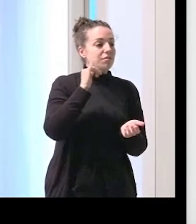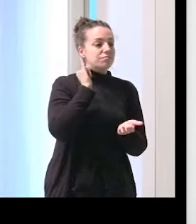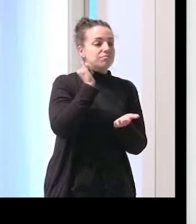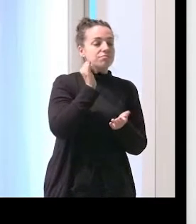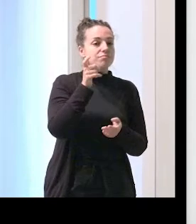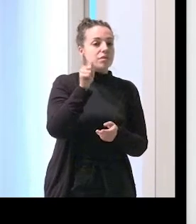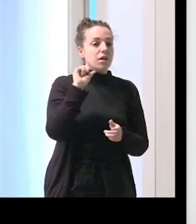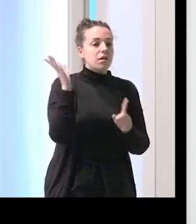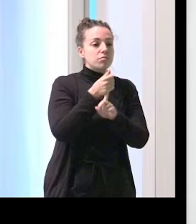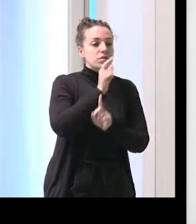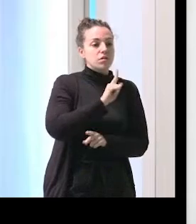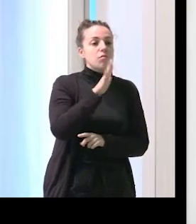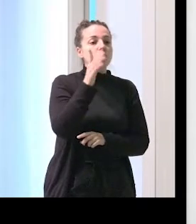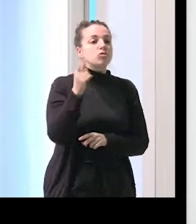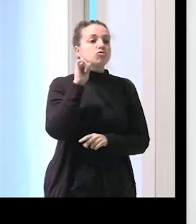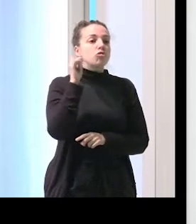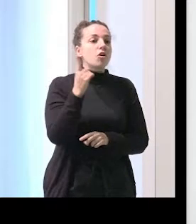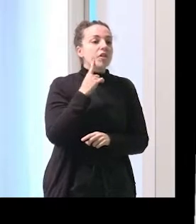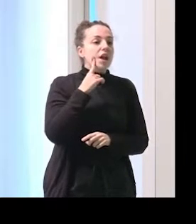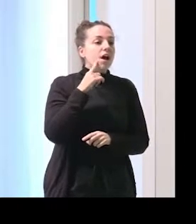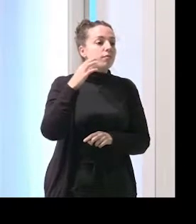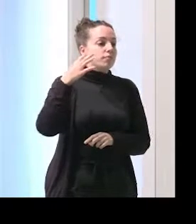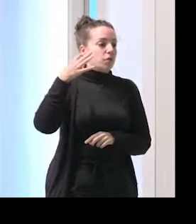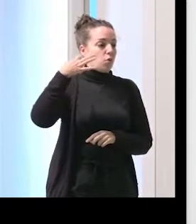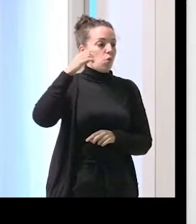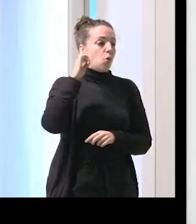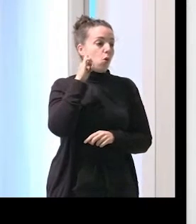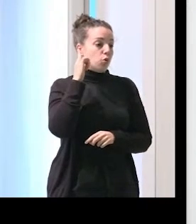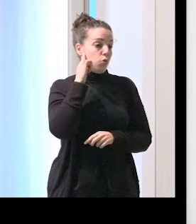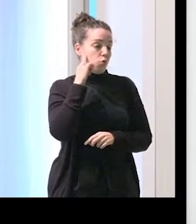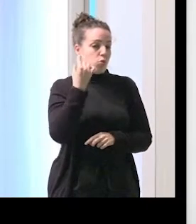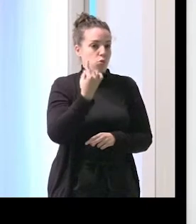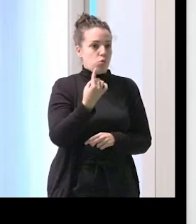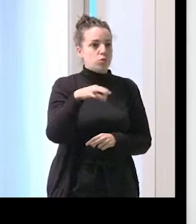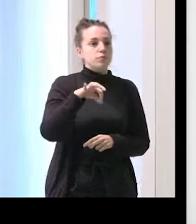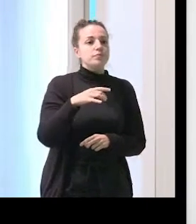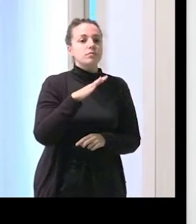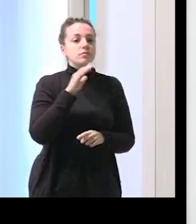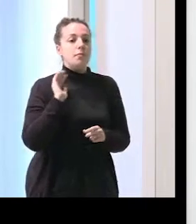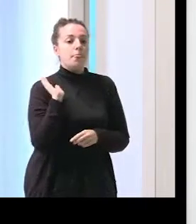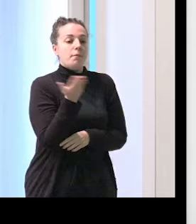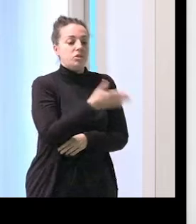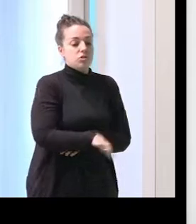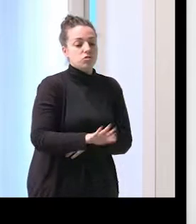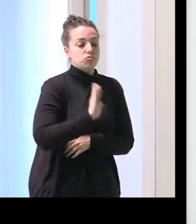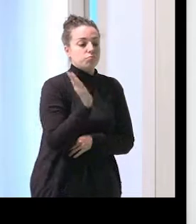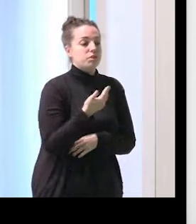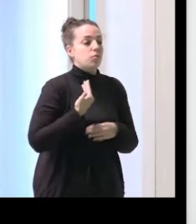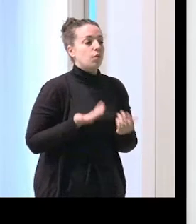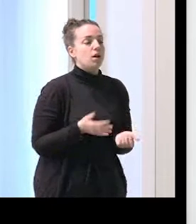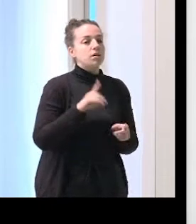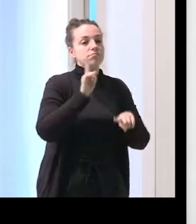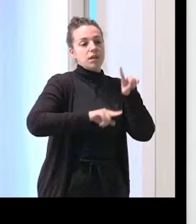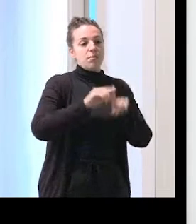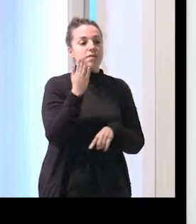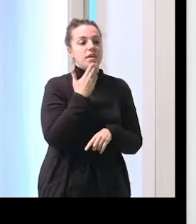difícilmente la sordera unilateral, porque aparentemente oyen bien. ¿Qué impacto van a tener esto en los niños? Bueno, el impacto variará, depende de la